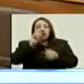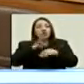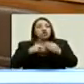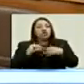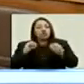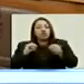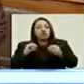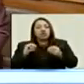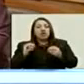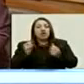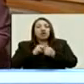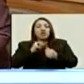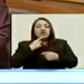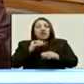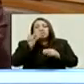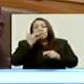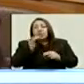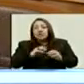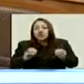adolescente precozmente madre.